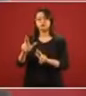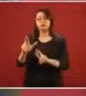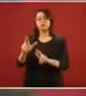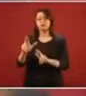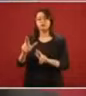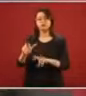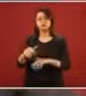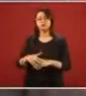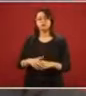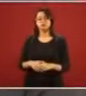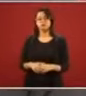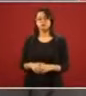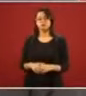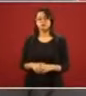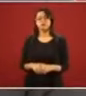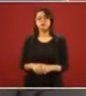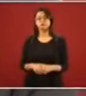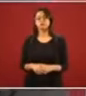que